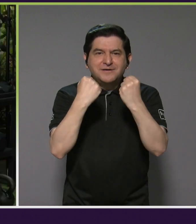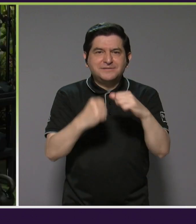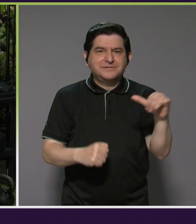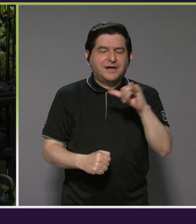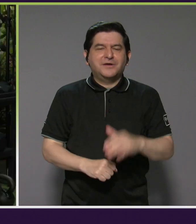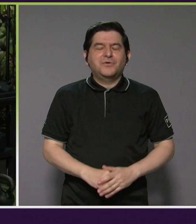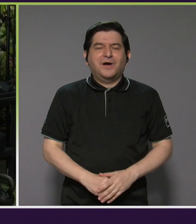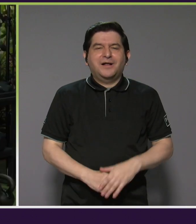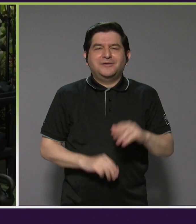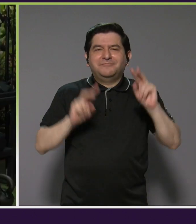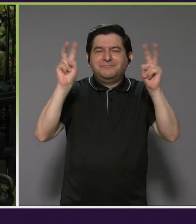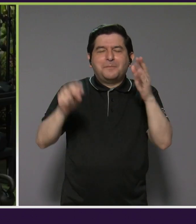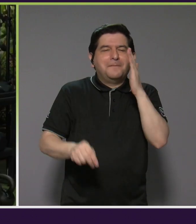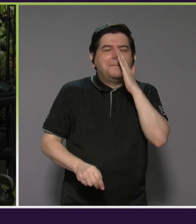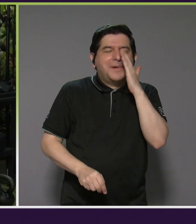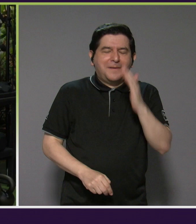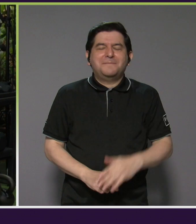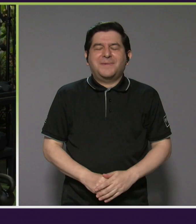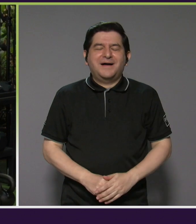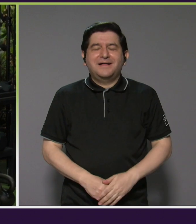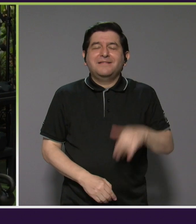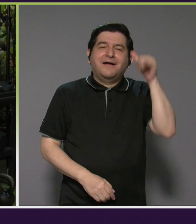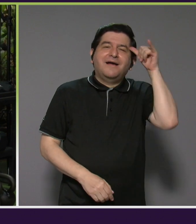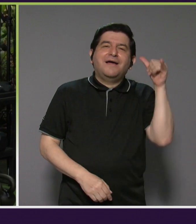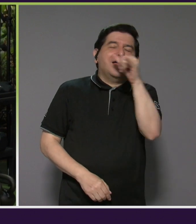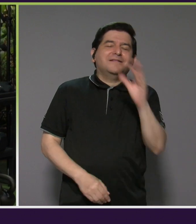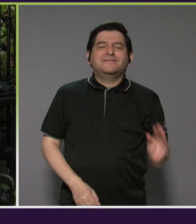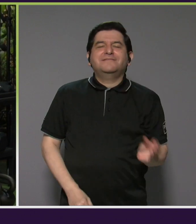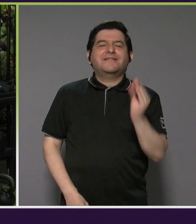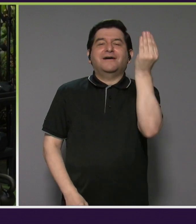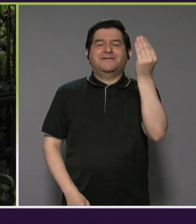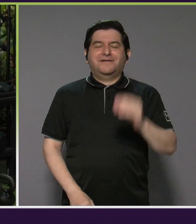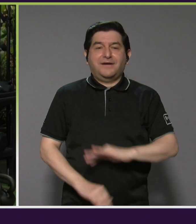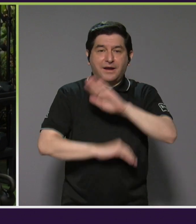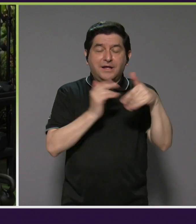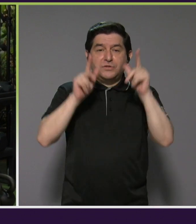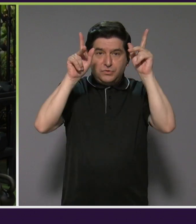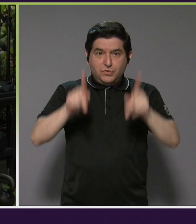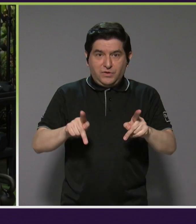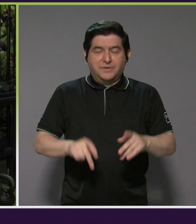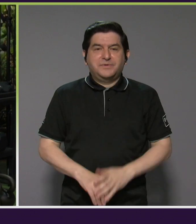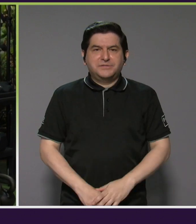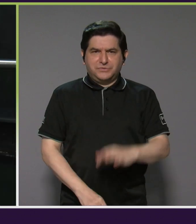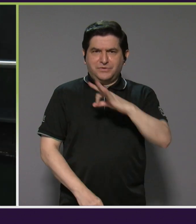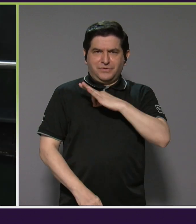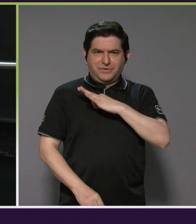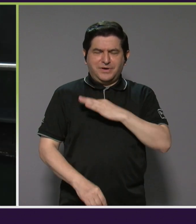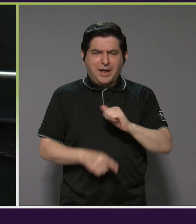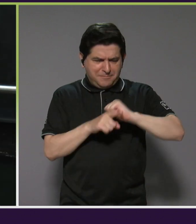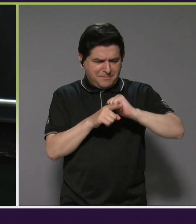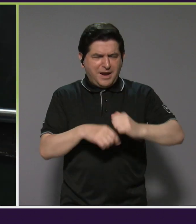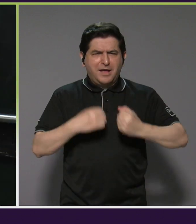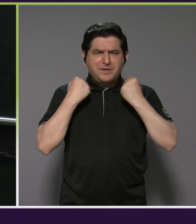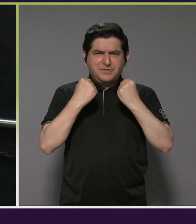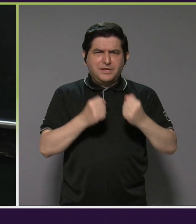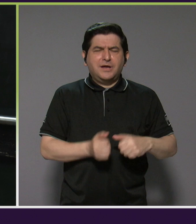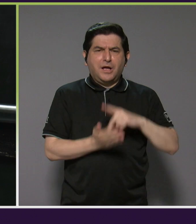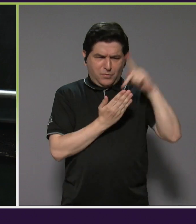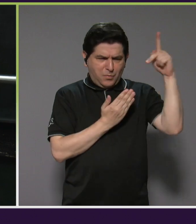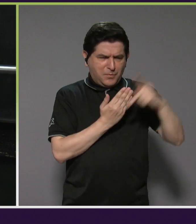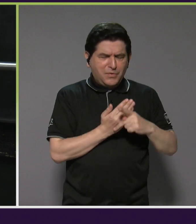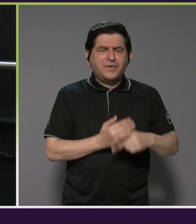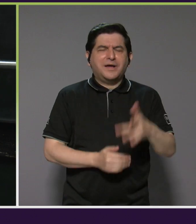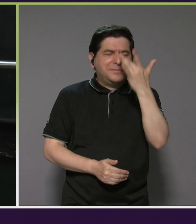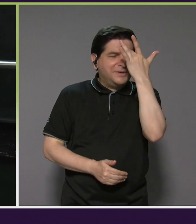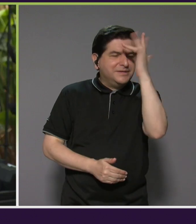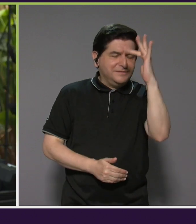mamá de la eterna juventud, es la fuente de la eterna juventud. Entonces, todo ser humano se va a beneficiar de un entrenamiento de la fuerza adecuado, programado, organizado,